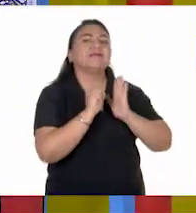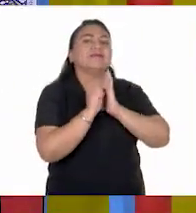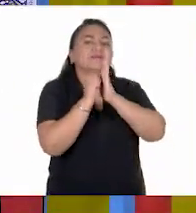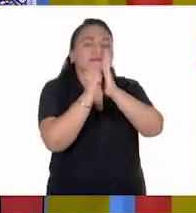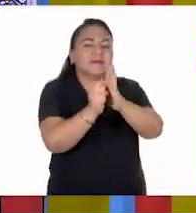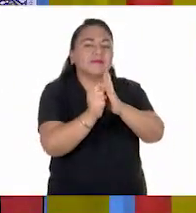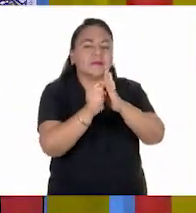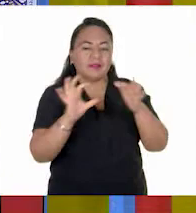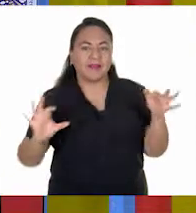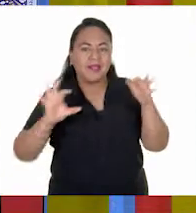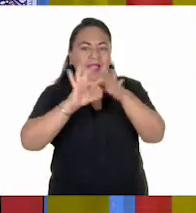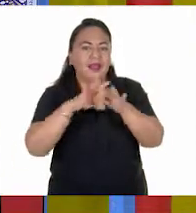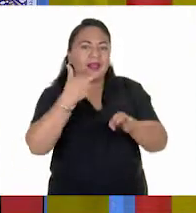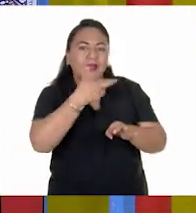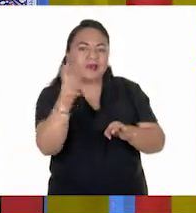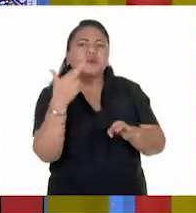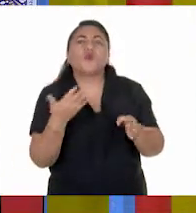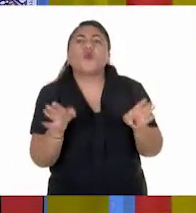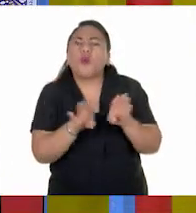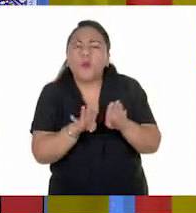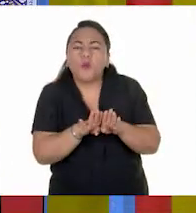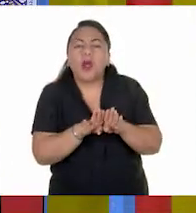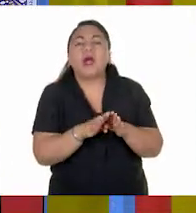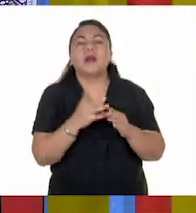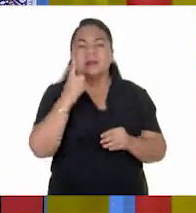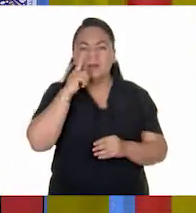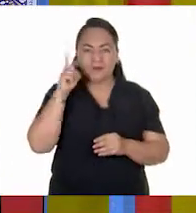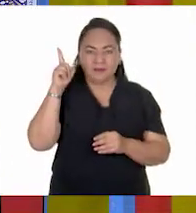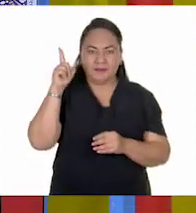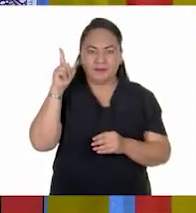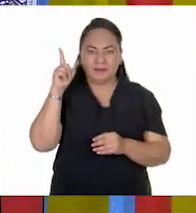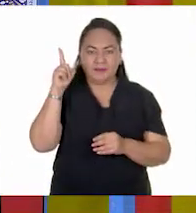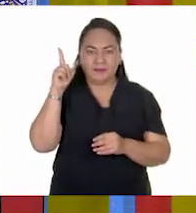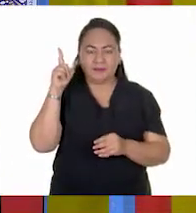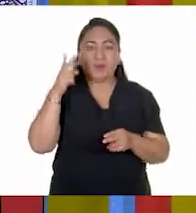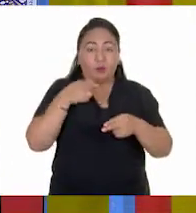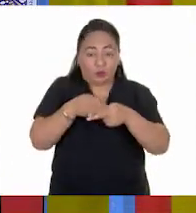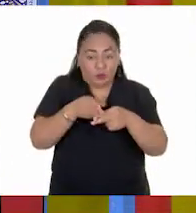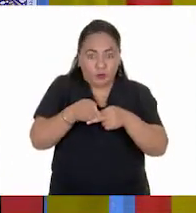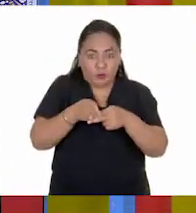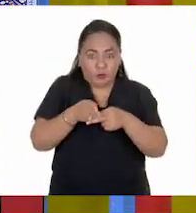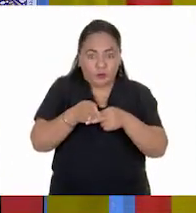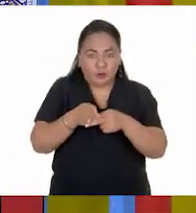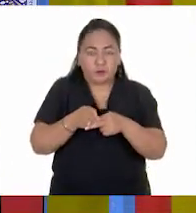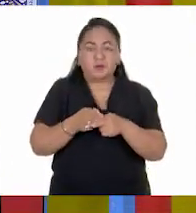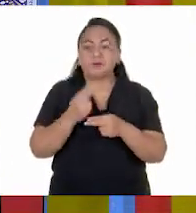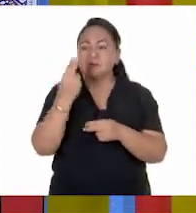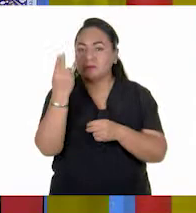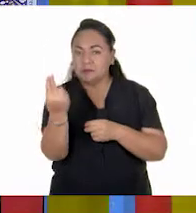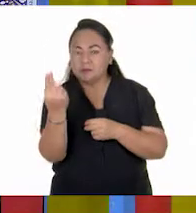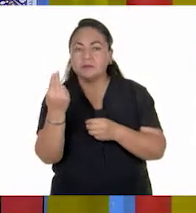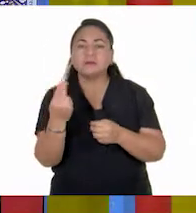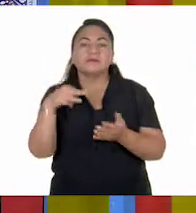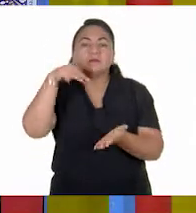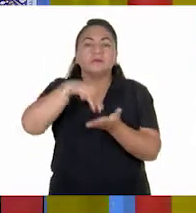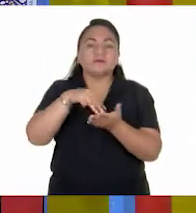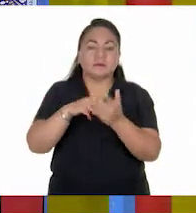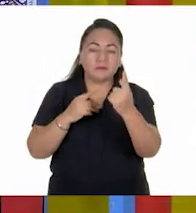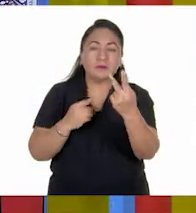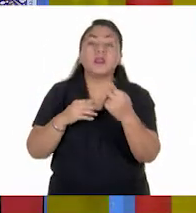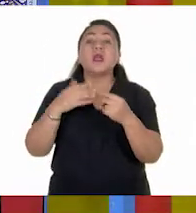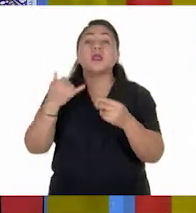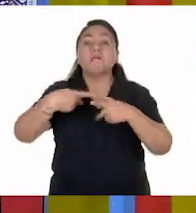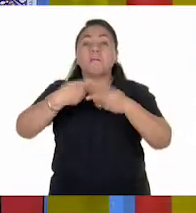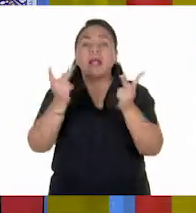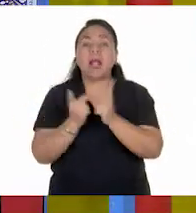para representar un restaurante son los cubiertos. Un cuchillo, un tenedor e incluso un plato en el centro.